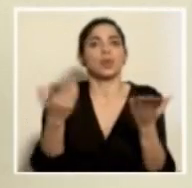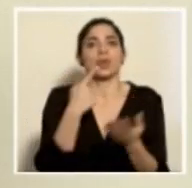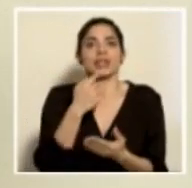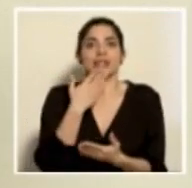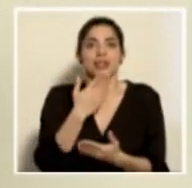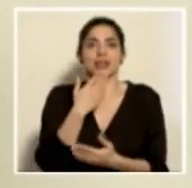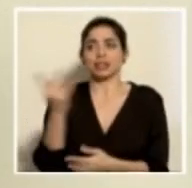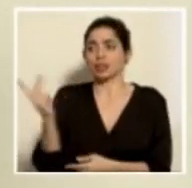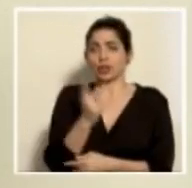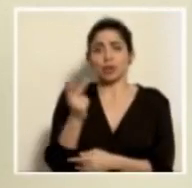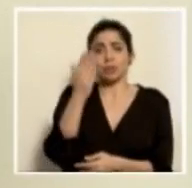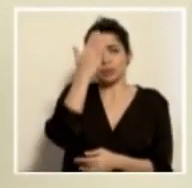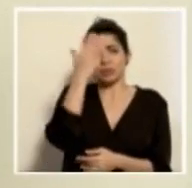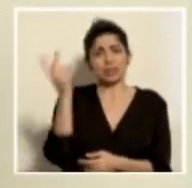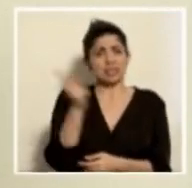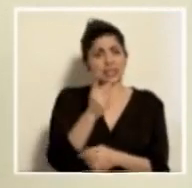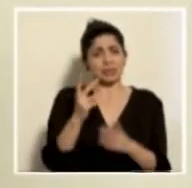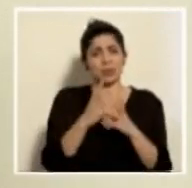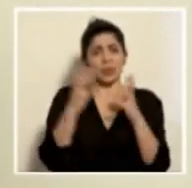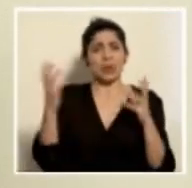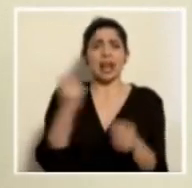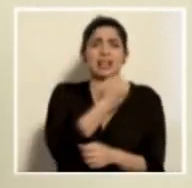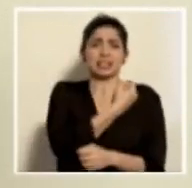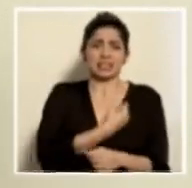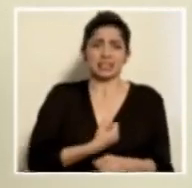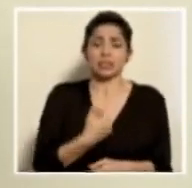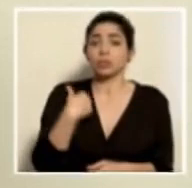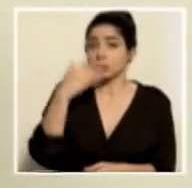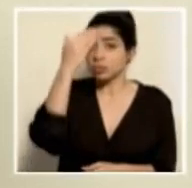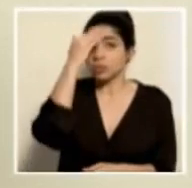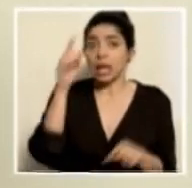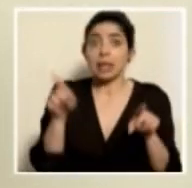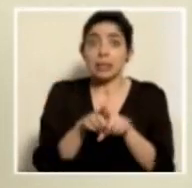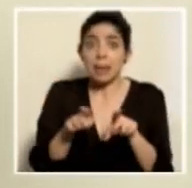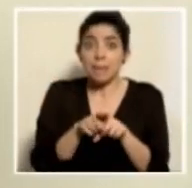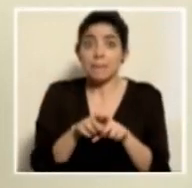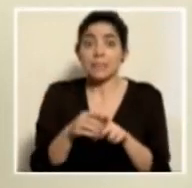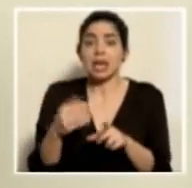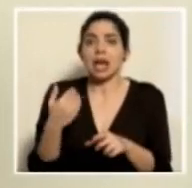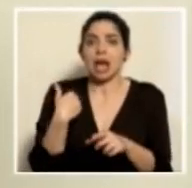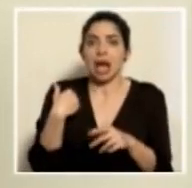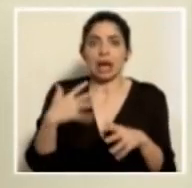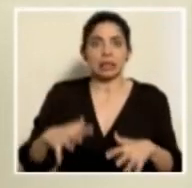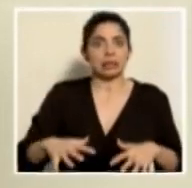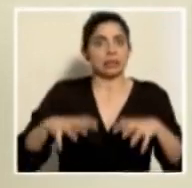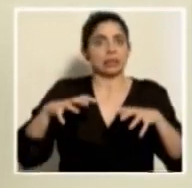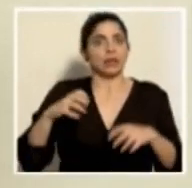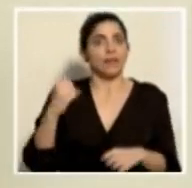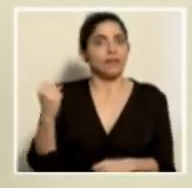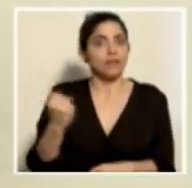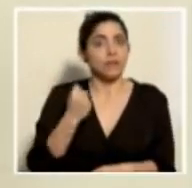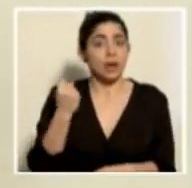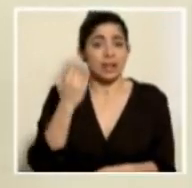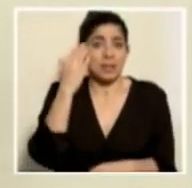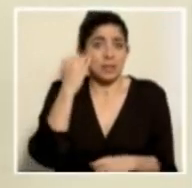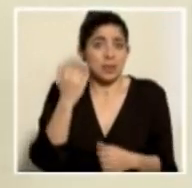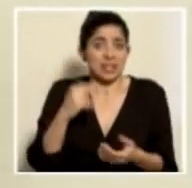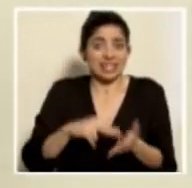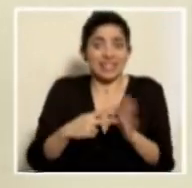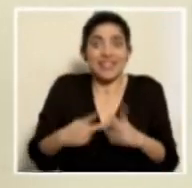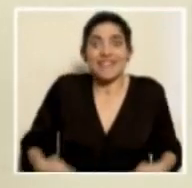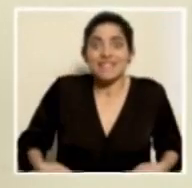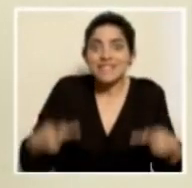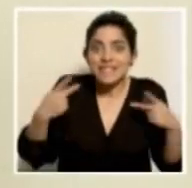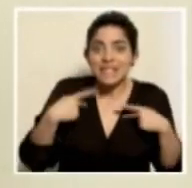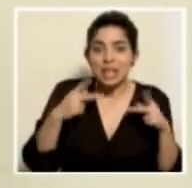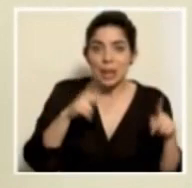porque sé que ellos es un gran sacrificio, sé también que lleva una gran dosis de estrés, porque estamos hablando de vidas